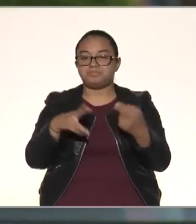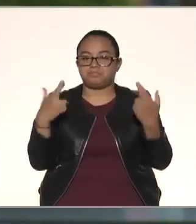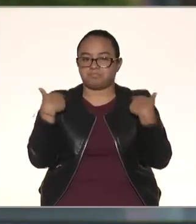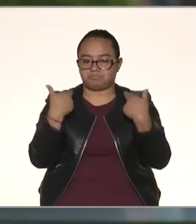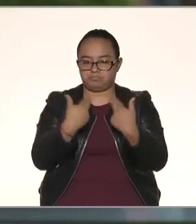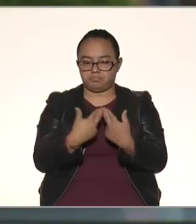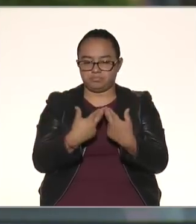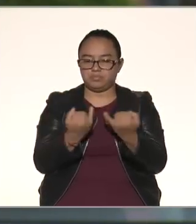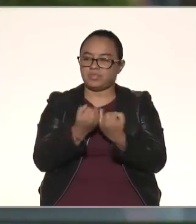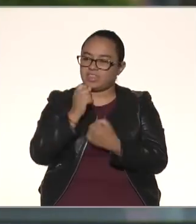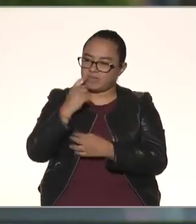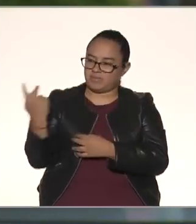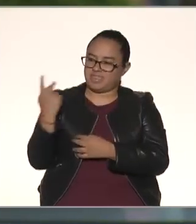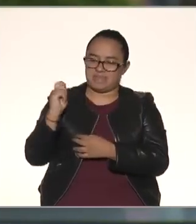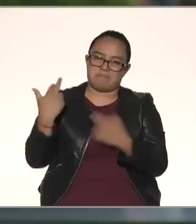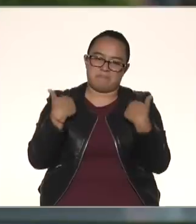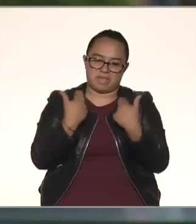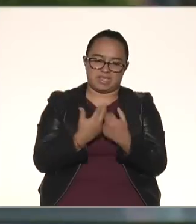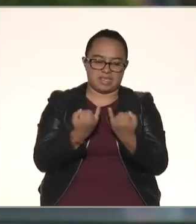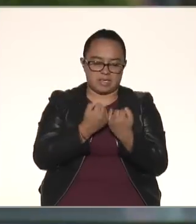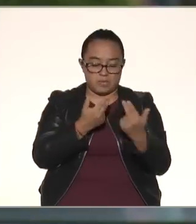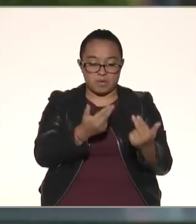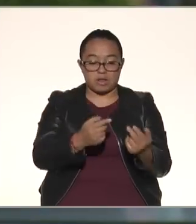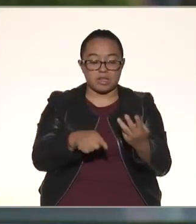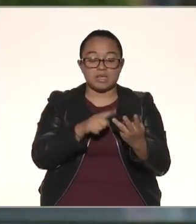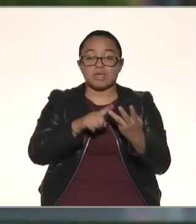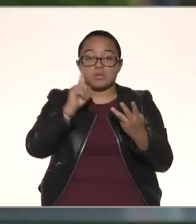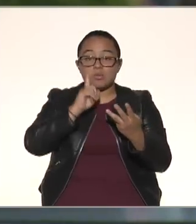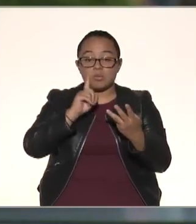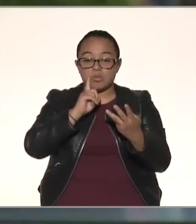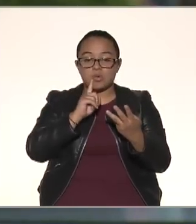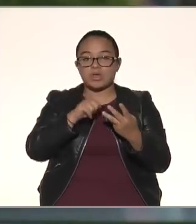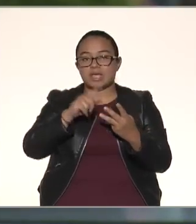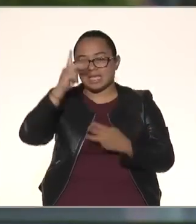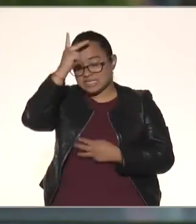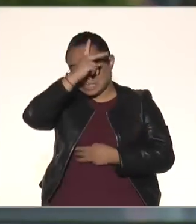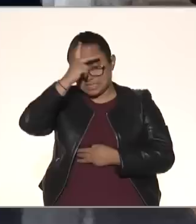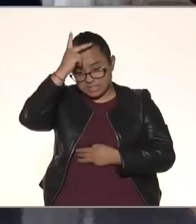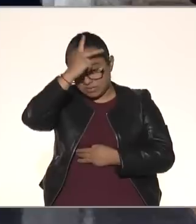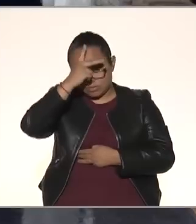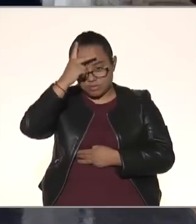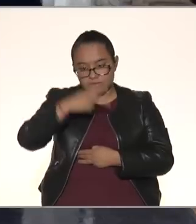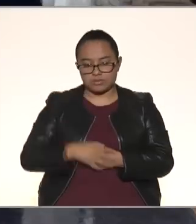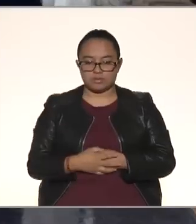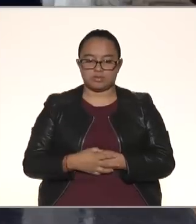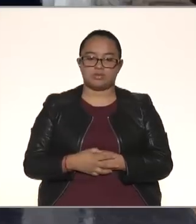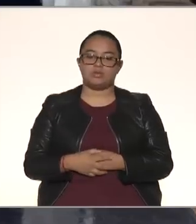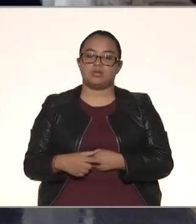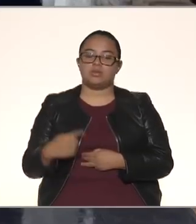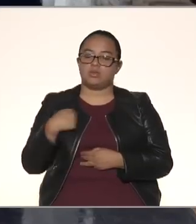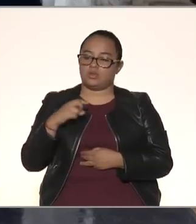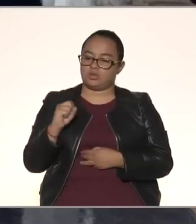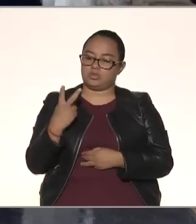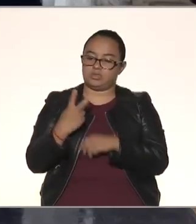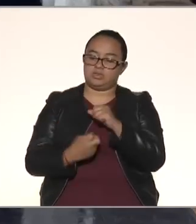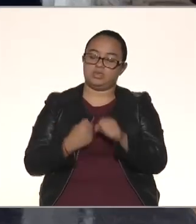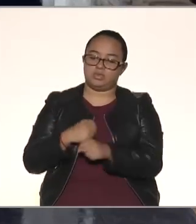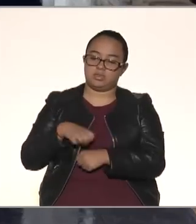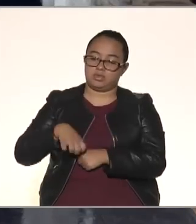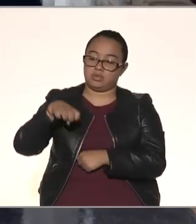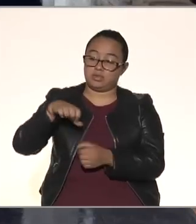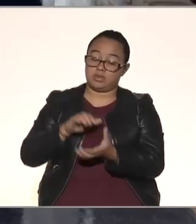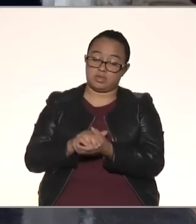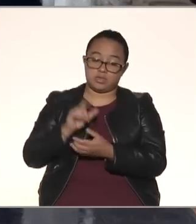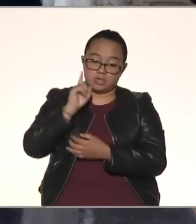maestro como nosotros, y la chica es psicóloga. Yo tengo 62 años, mi